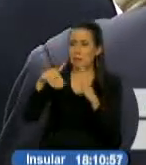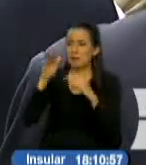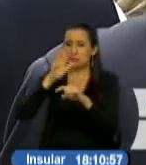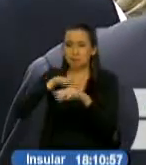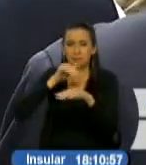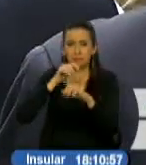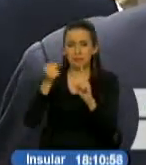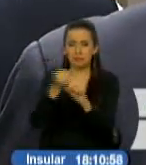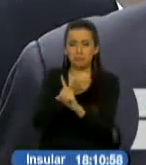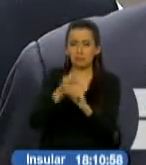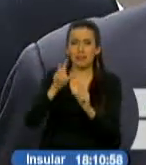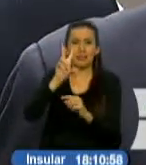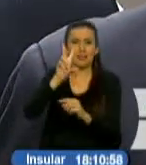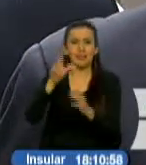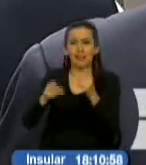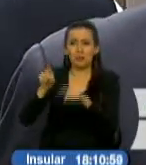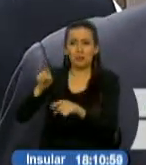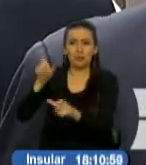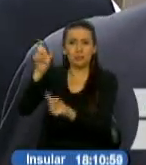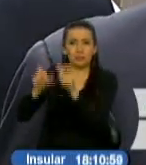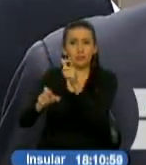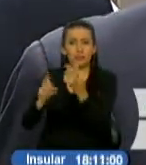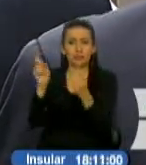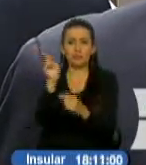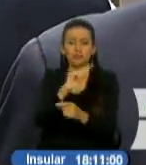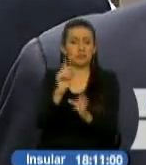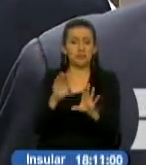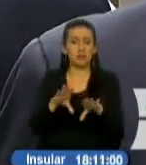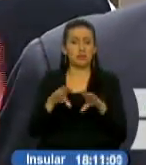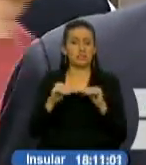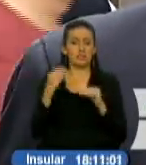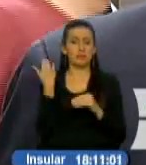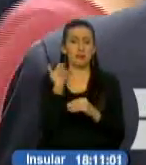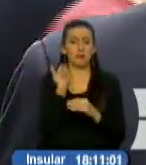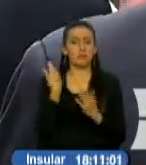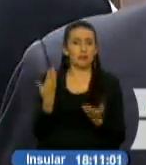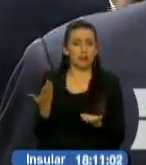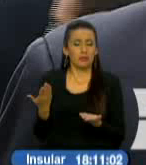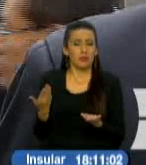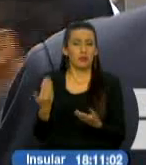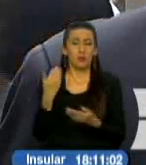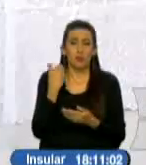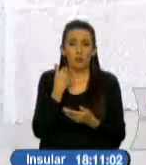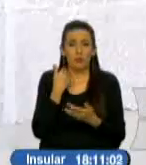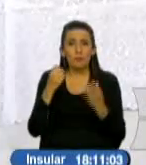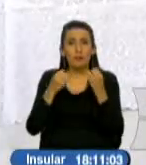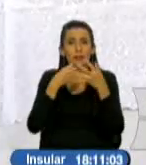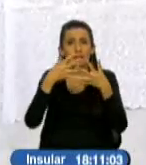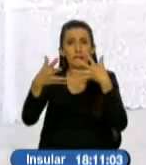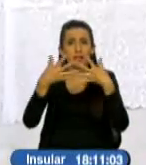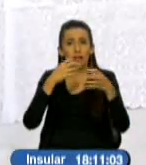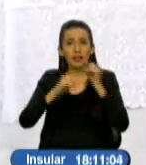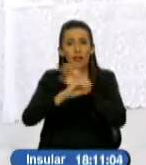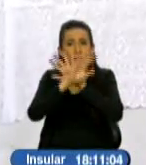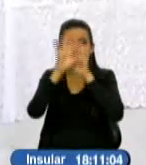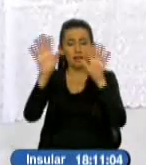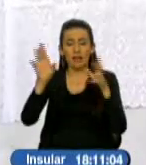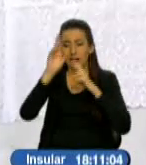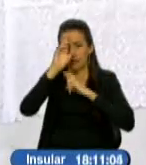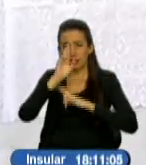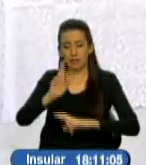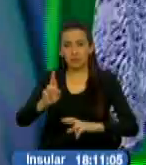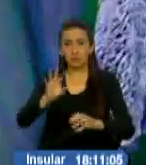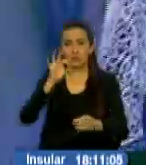aceptan dignamente una pérdida que fue absolutamente clara. Todos coinciden en respetar los